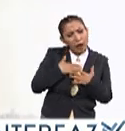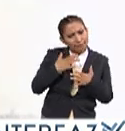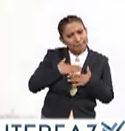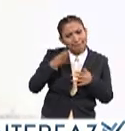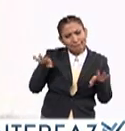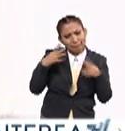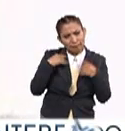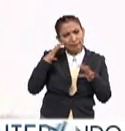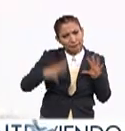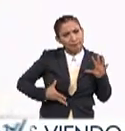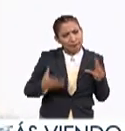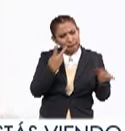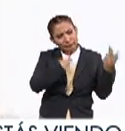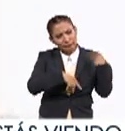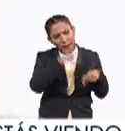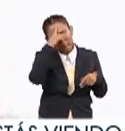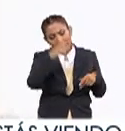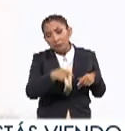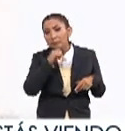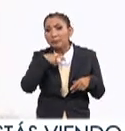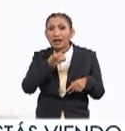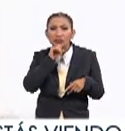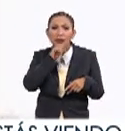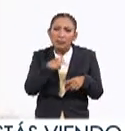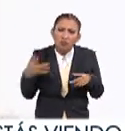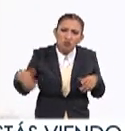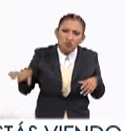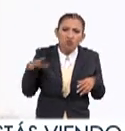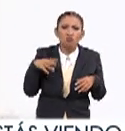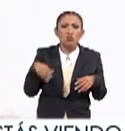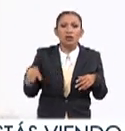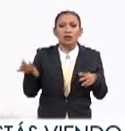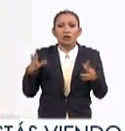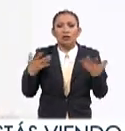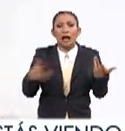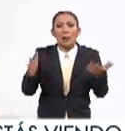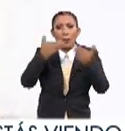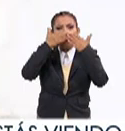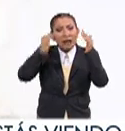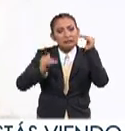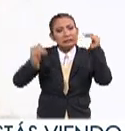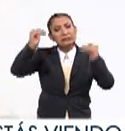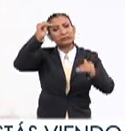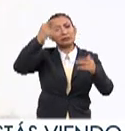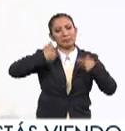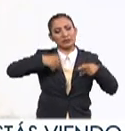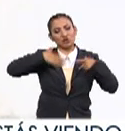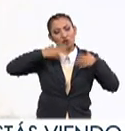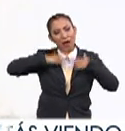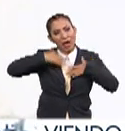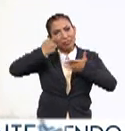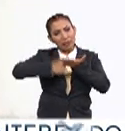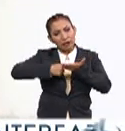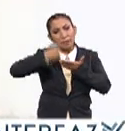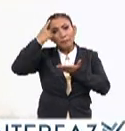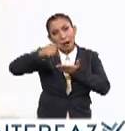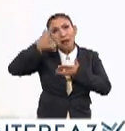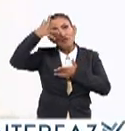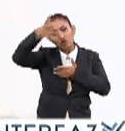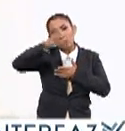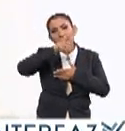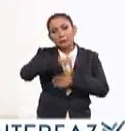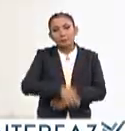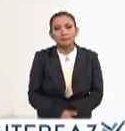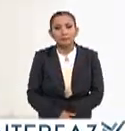que estar orgullosos de dónde venimos, pero también como que buscar crecer más como personas para un futuro